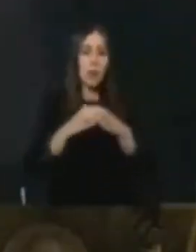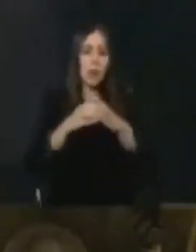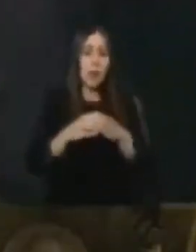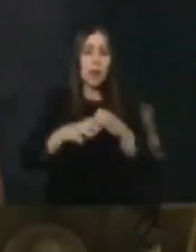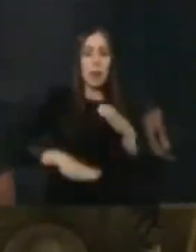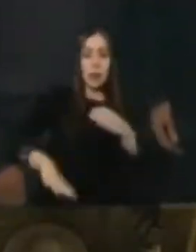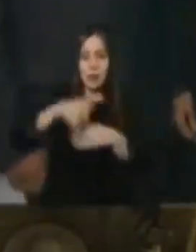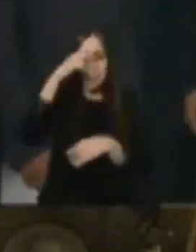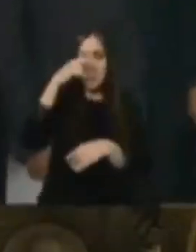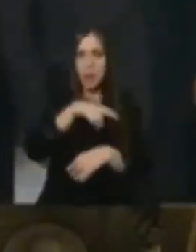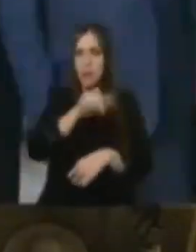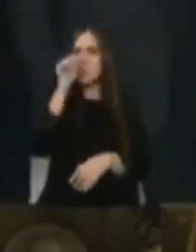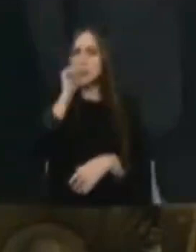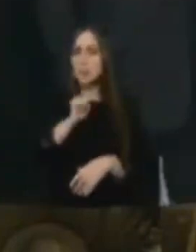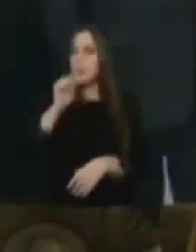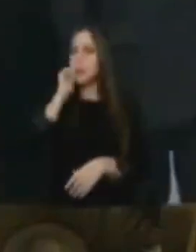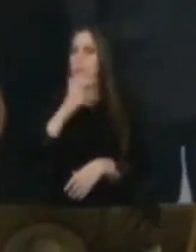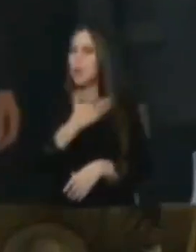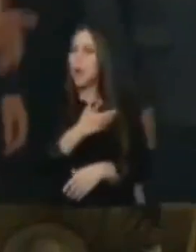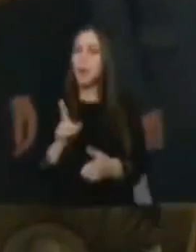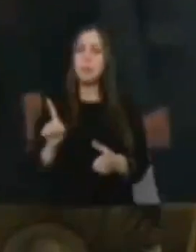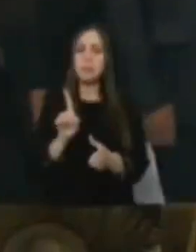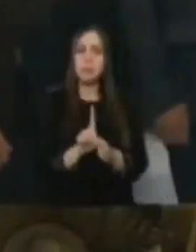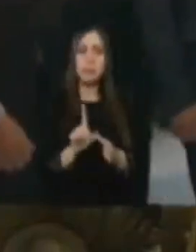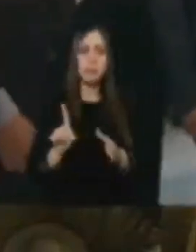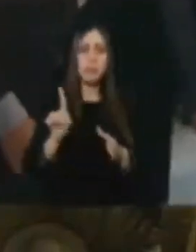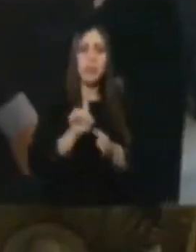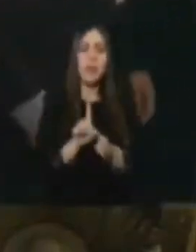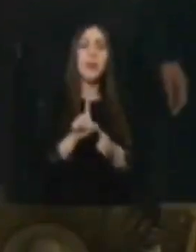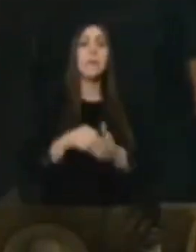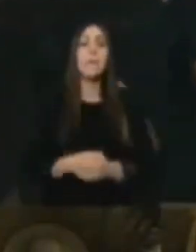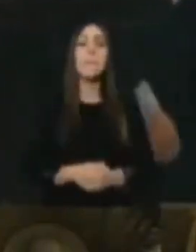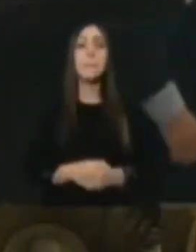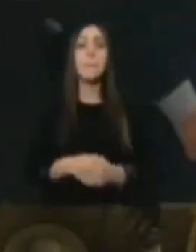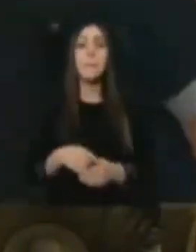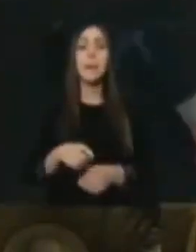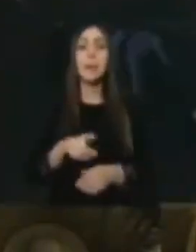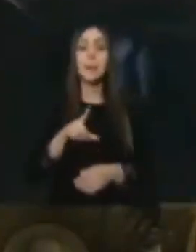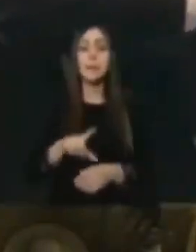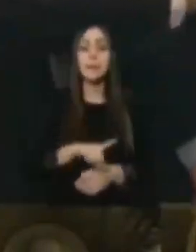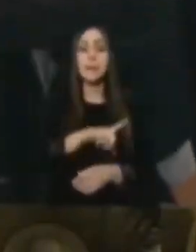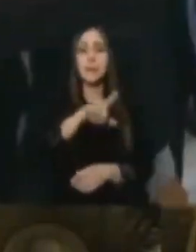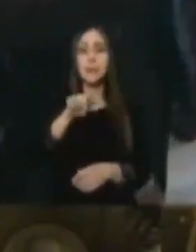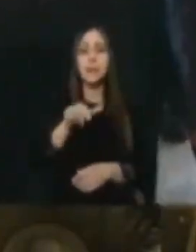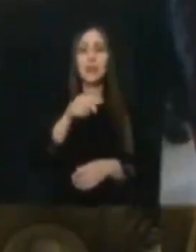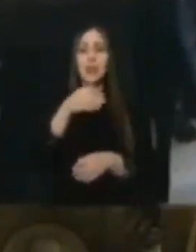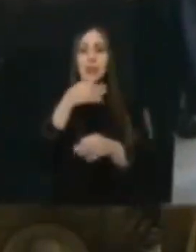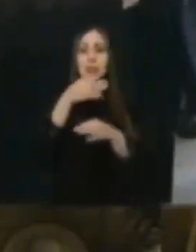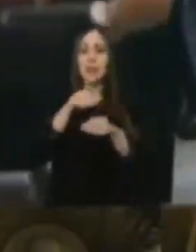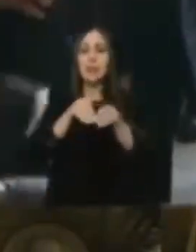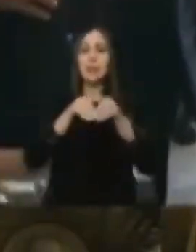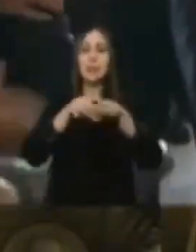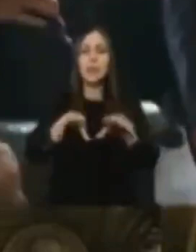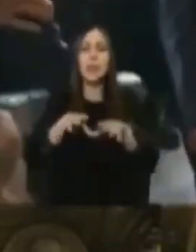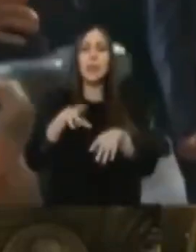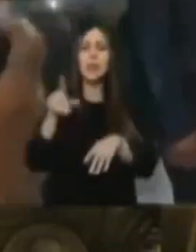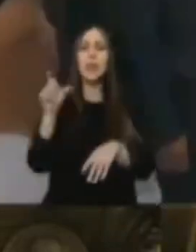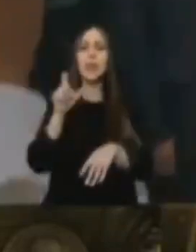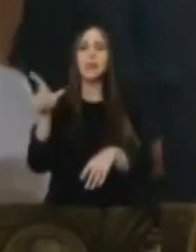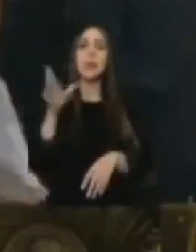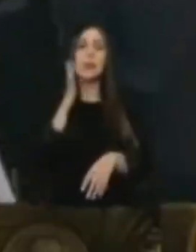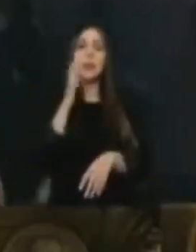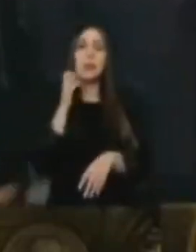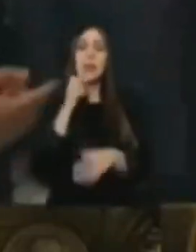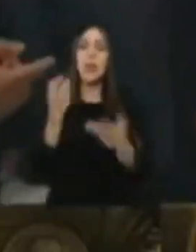en nuestro país. Después de realizada la convocatoria, que es emitida por parte del Senado de la